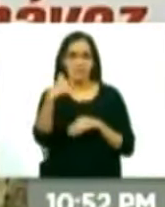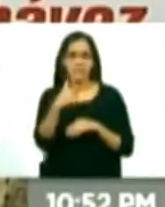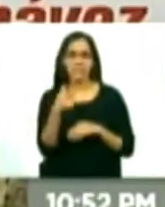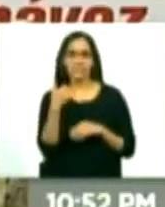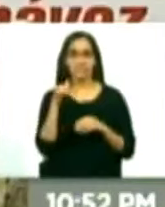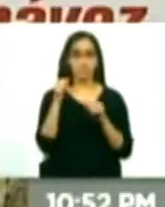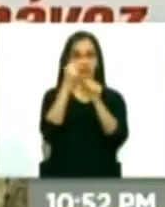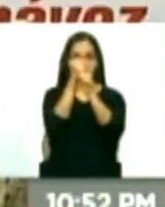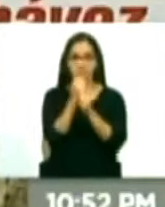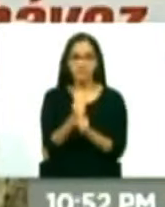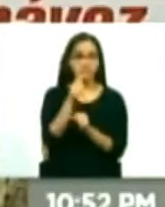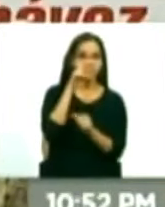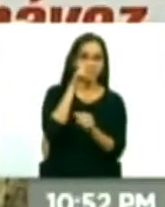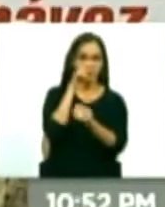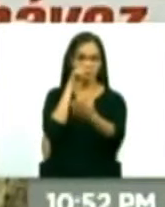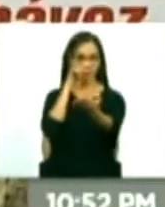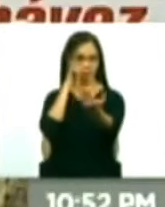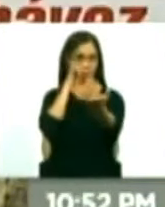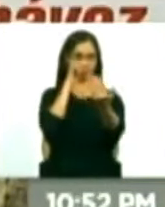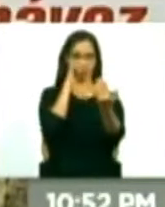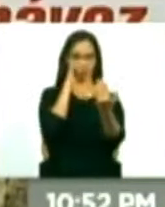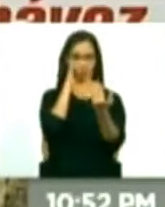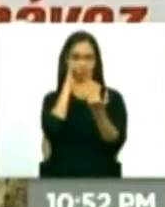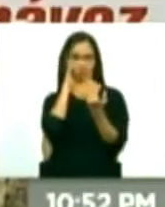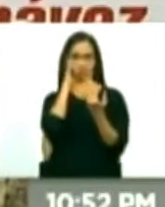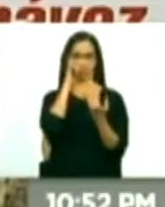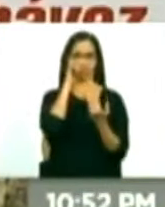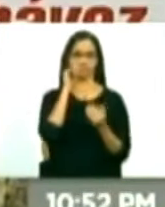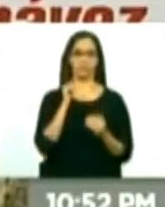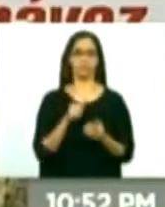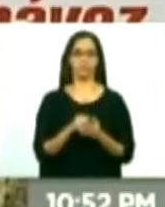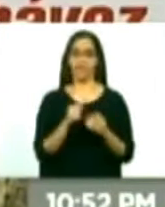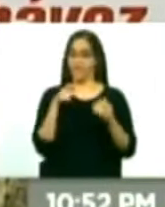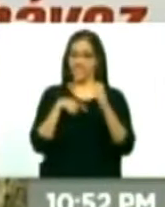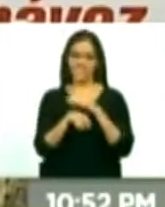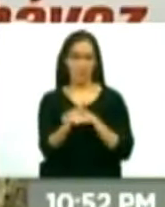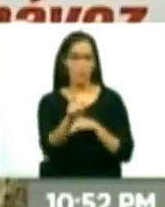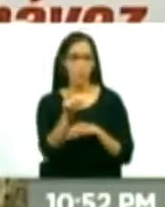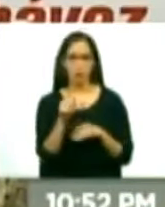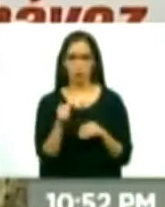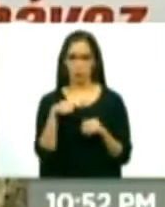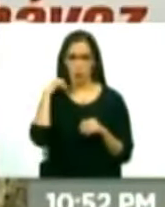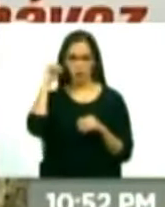cámara esperando que lo mate. Mira qué elegancia montándose en el autobús. Se montó en el autobús.